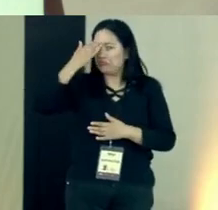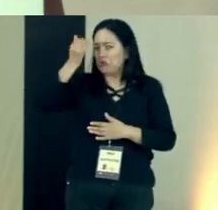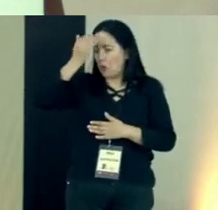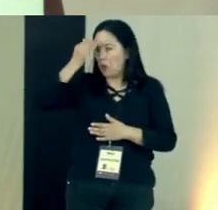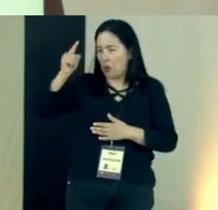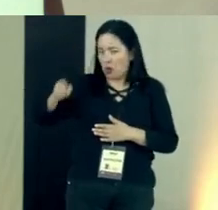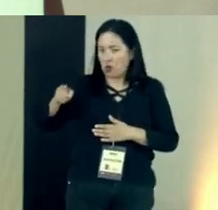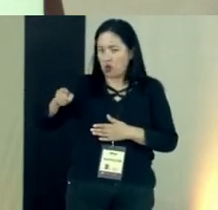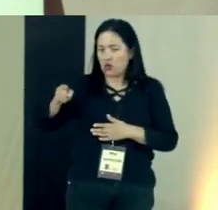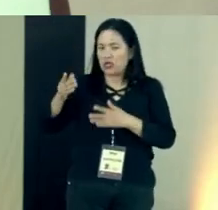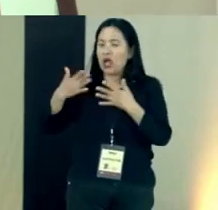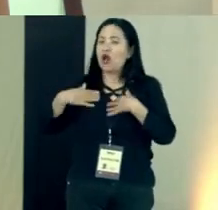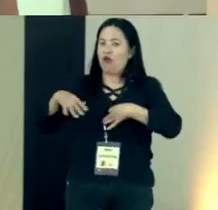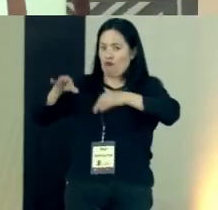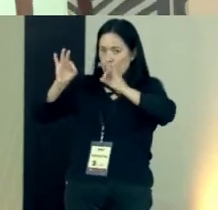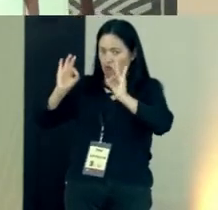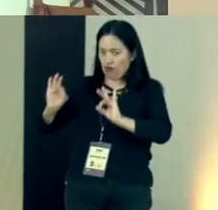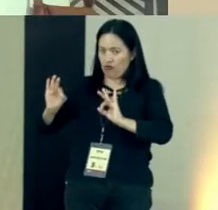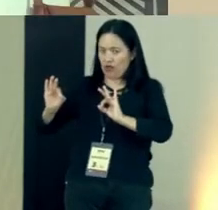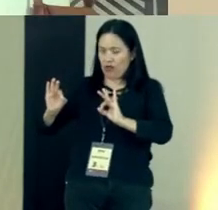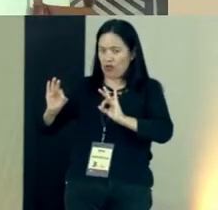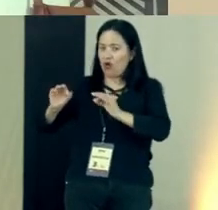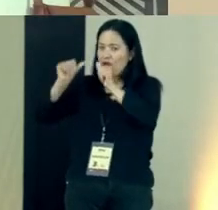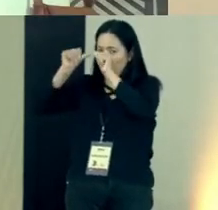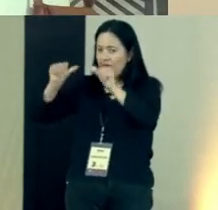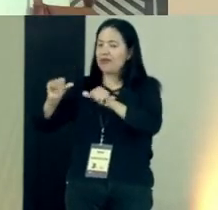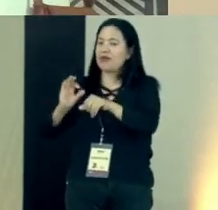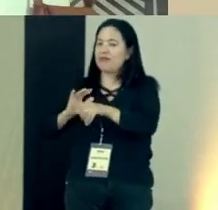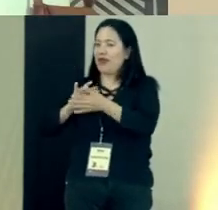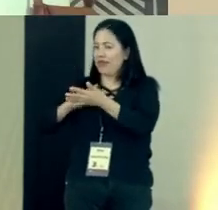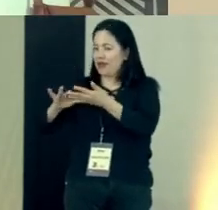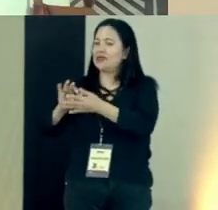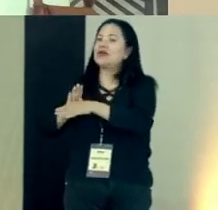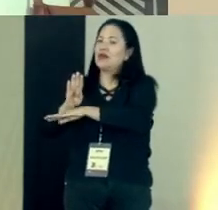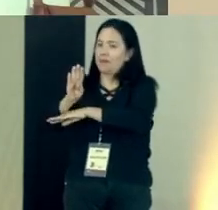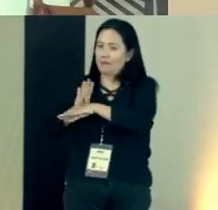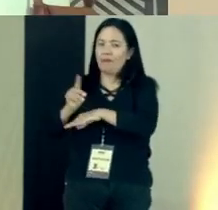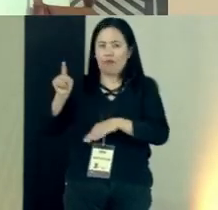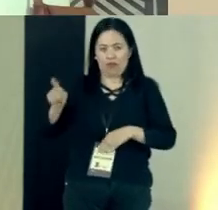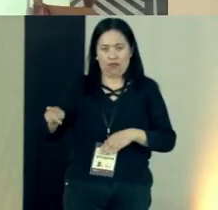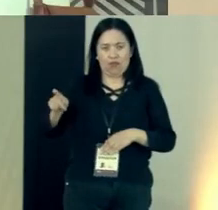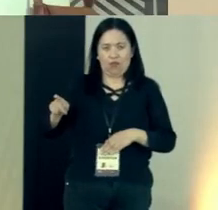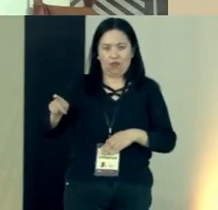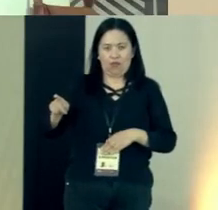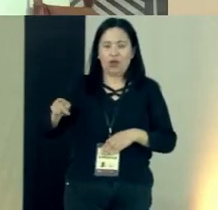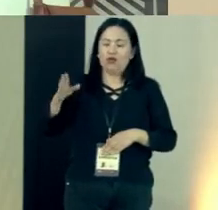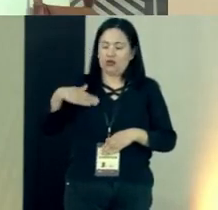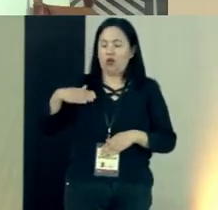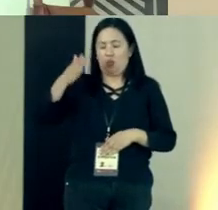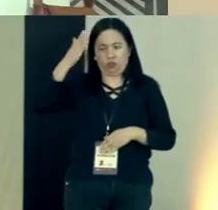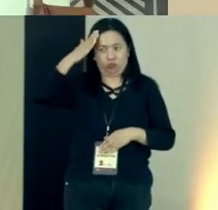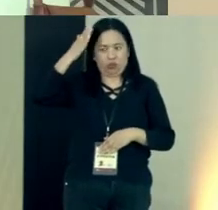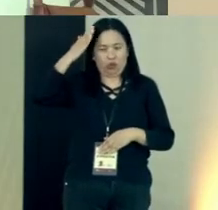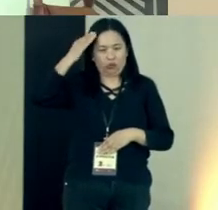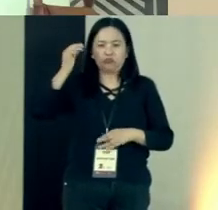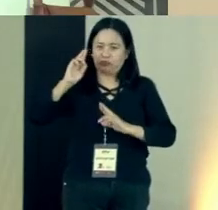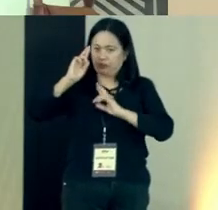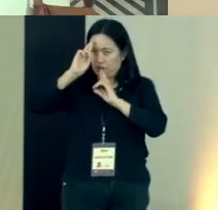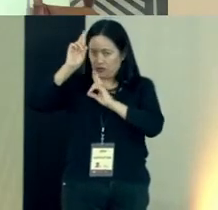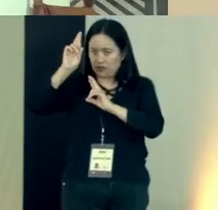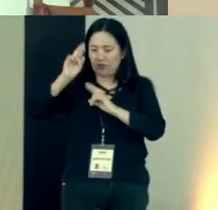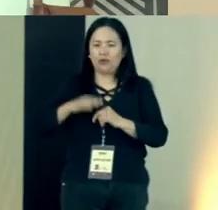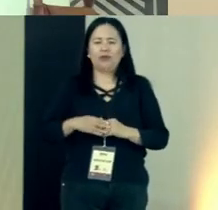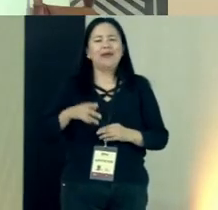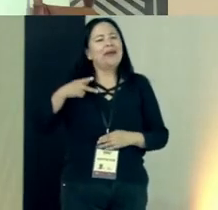de la Academia Brasileña de Letras, y es actualmente un gran patrono de la literatura brasileña. Sin embargo,